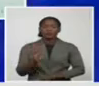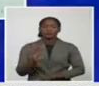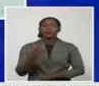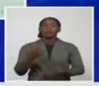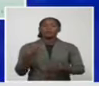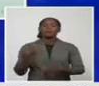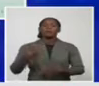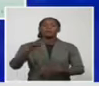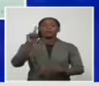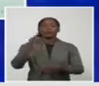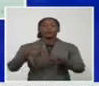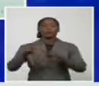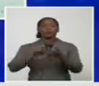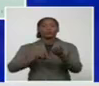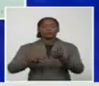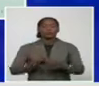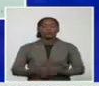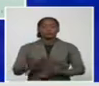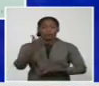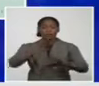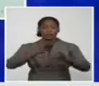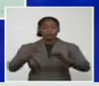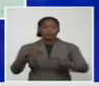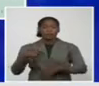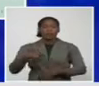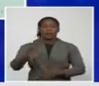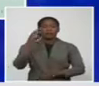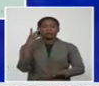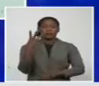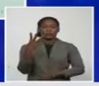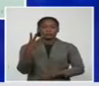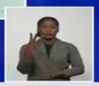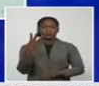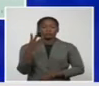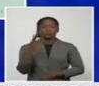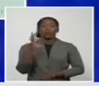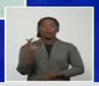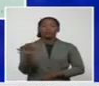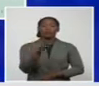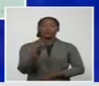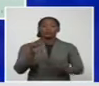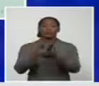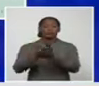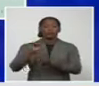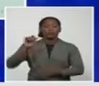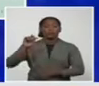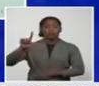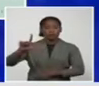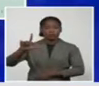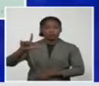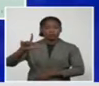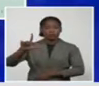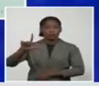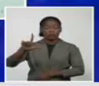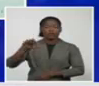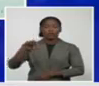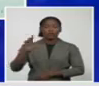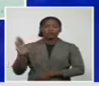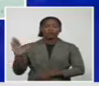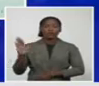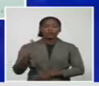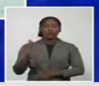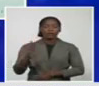Artemisa son 3, todos del Mariel, y pudiéramos decir que son viajeros turcos que procedían de